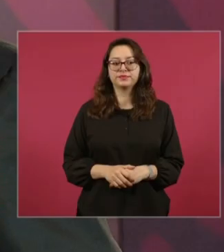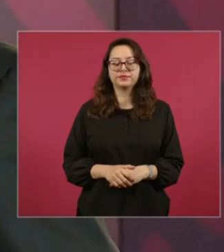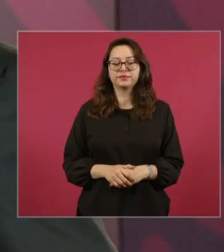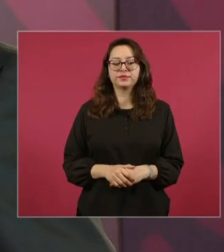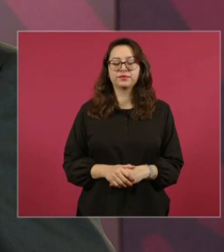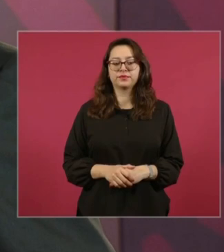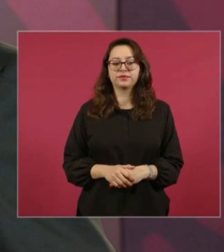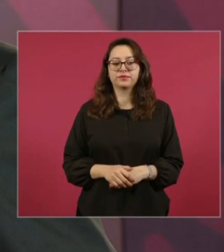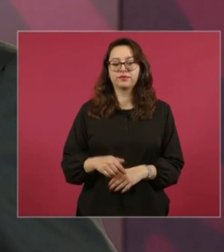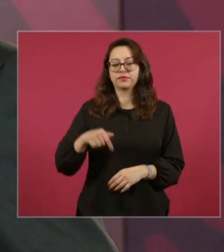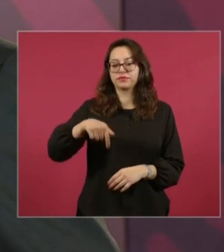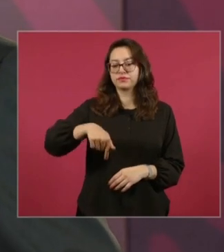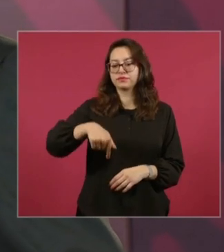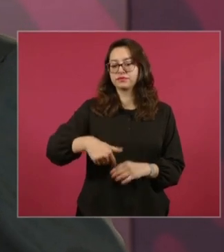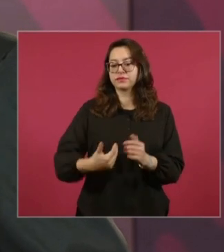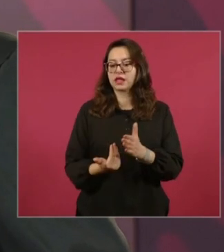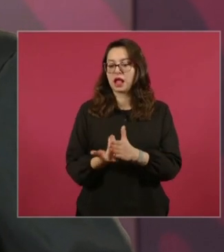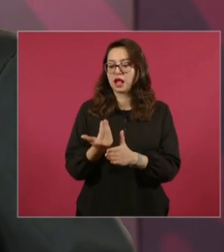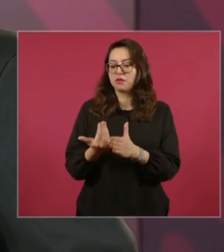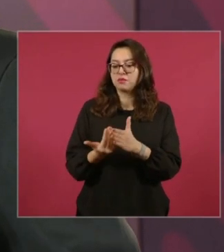a veces subo